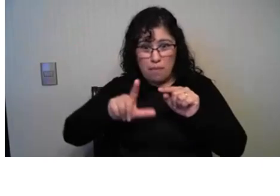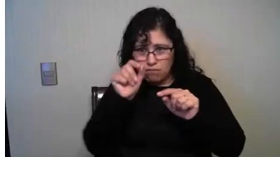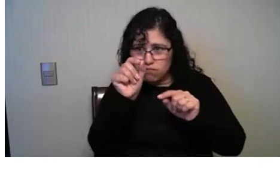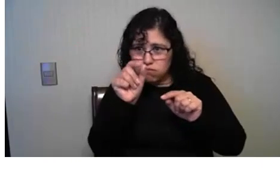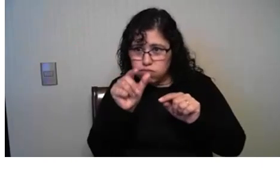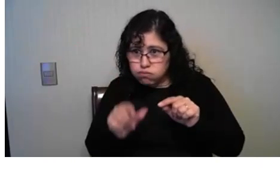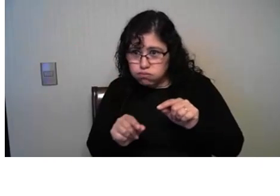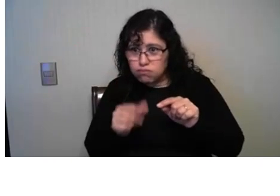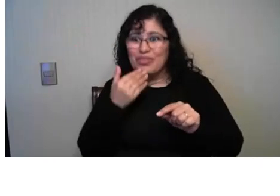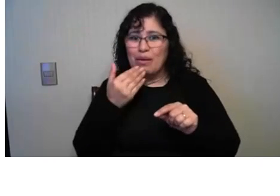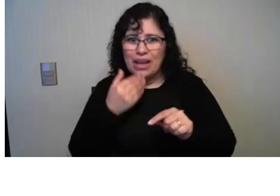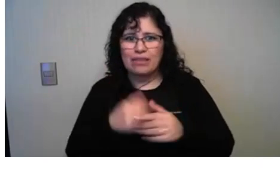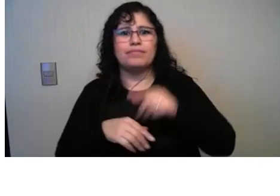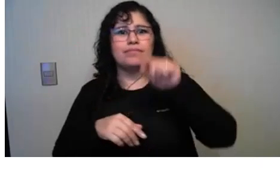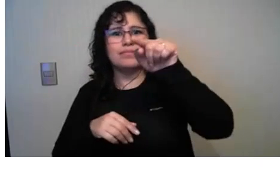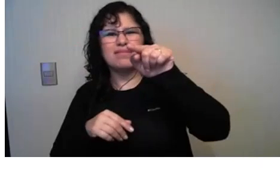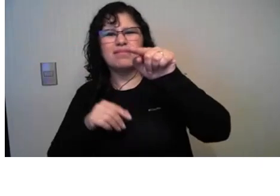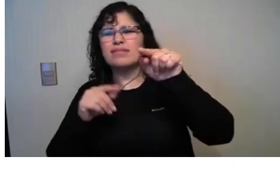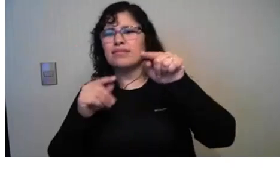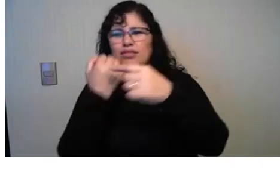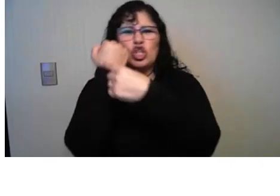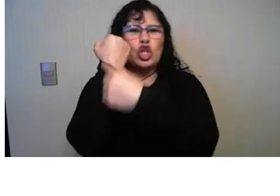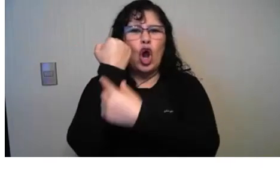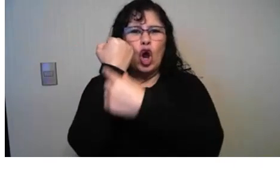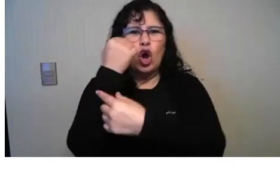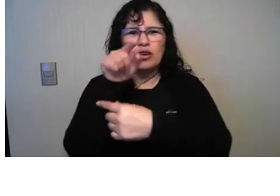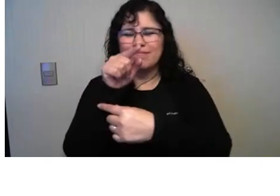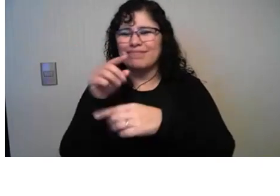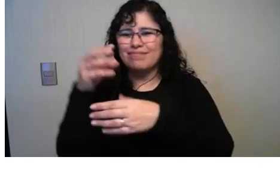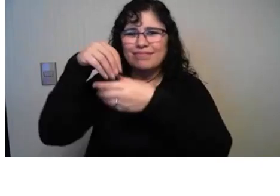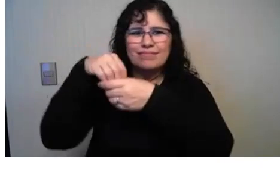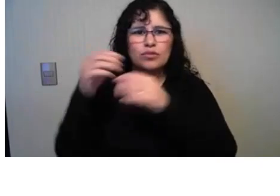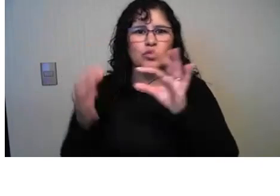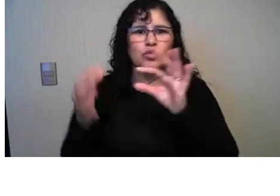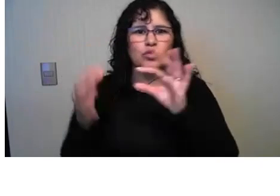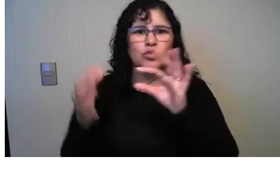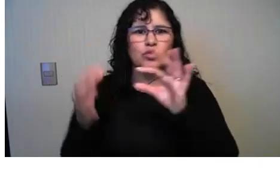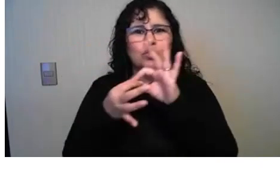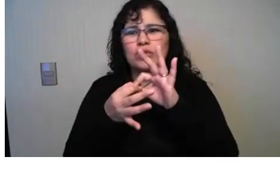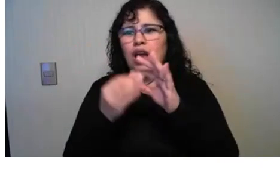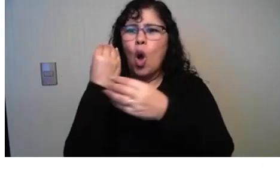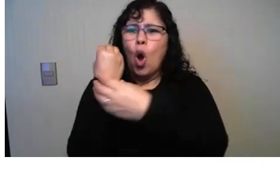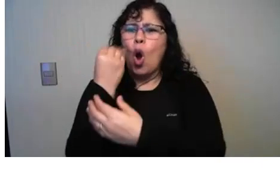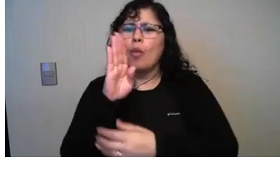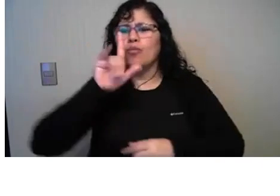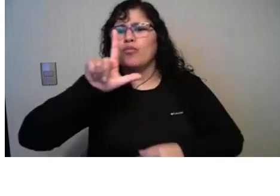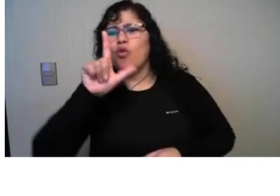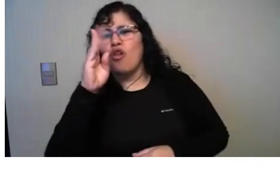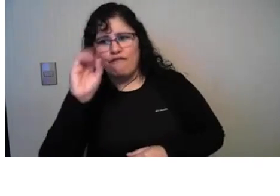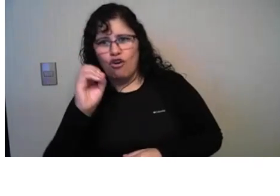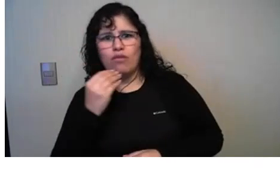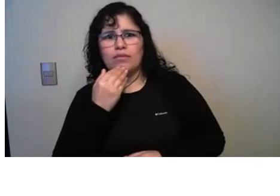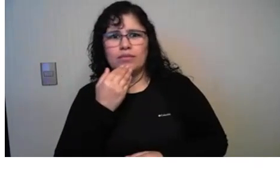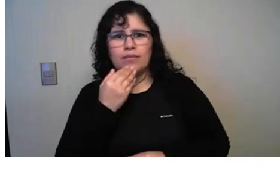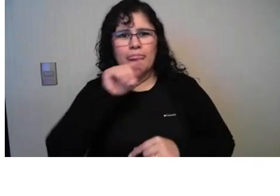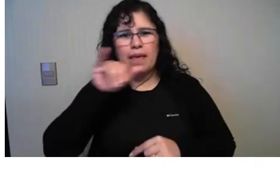Esto es parte del tronco encefálico, por tanto, todo esto también es parte del bulbo, y de aquí en más es la médula espinal.